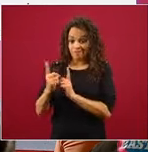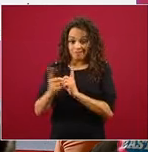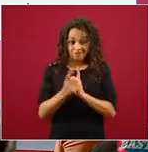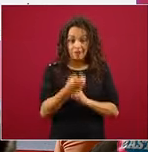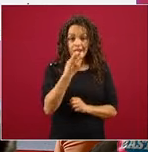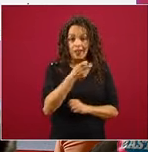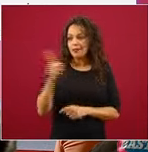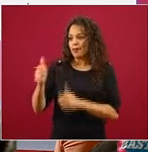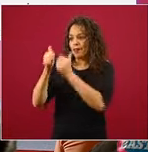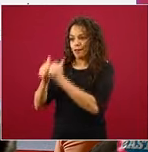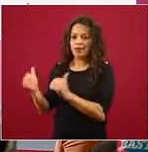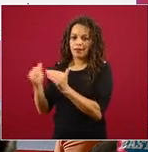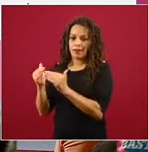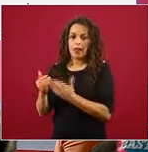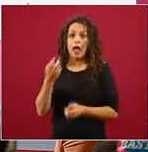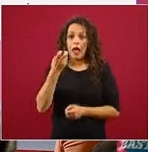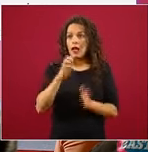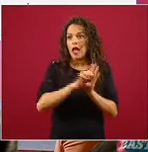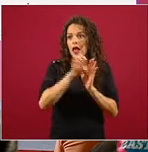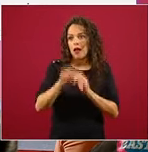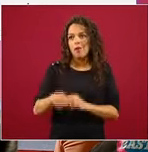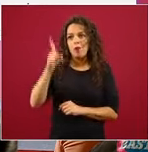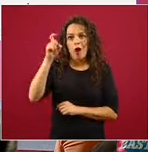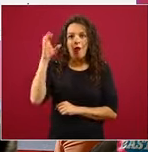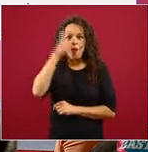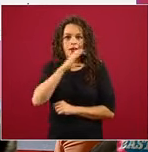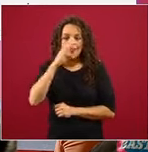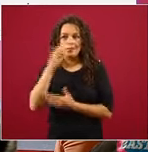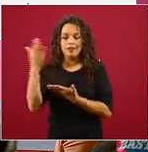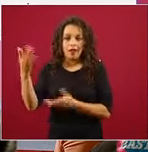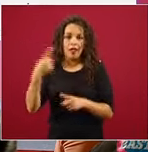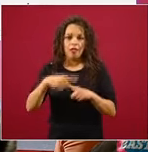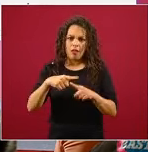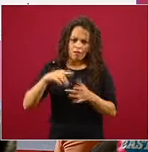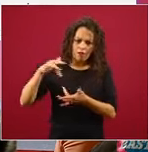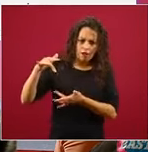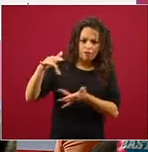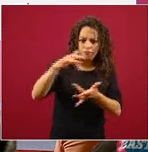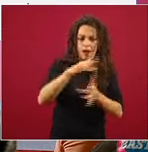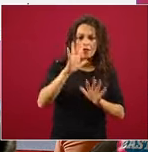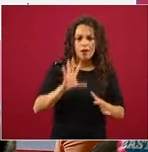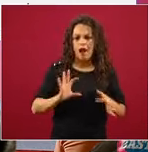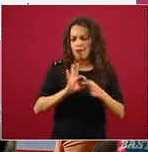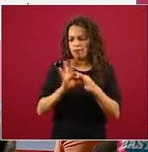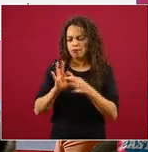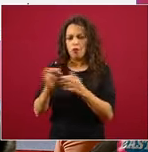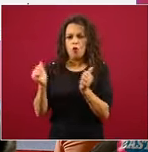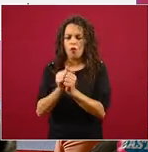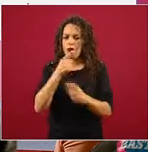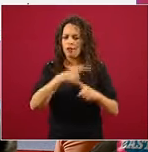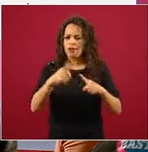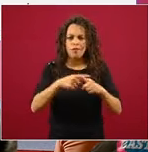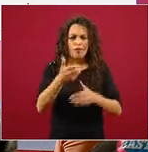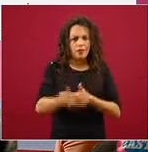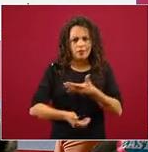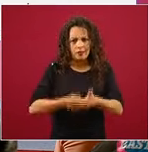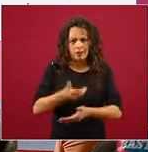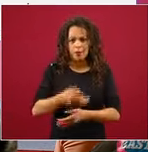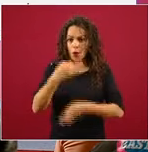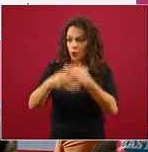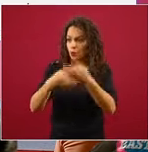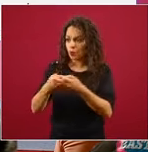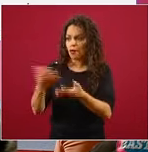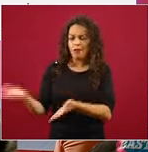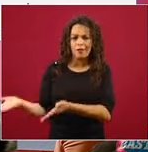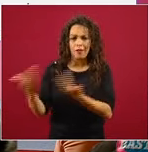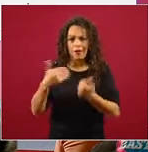ocurre en Aguascalientes, pero realmente esta red es a nivel nacional y está vinculada con todos los servicios. Invitamos a todas y a todos a